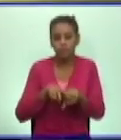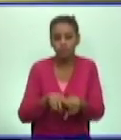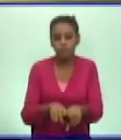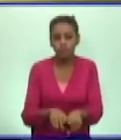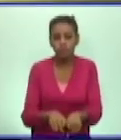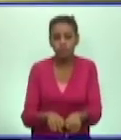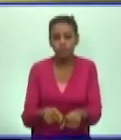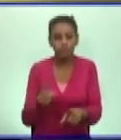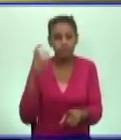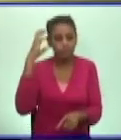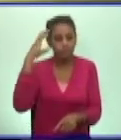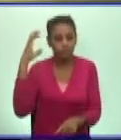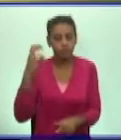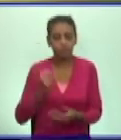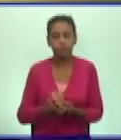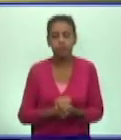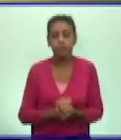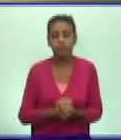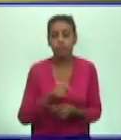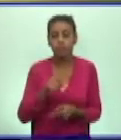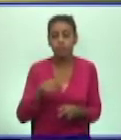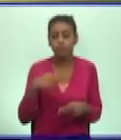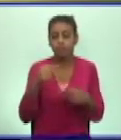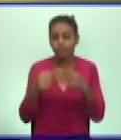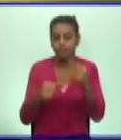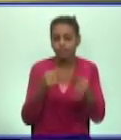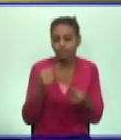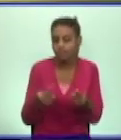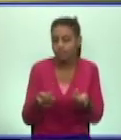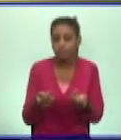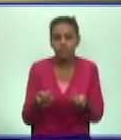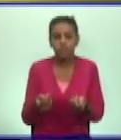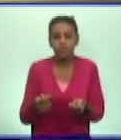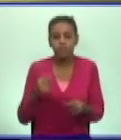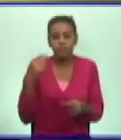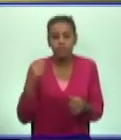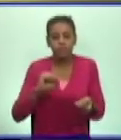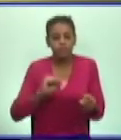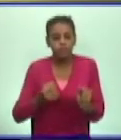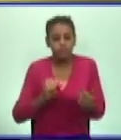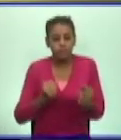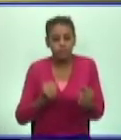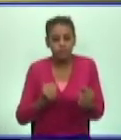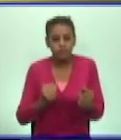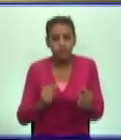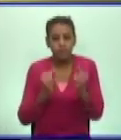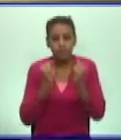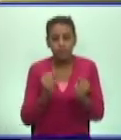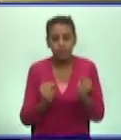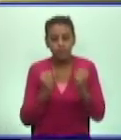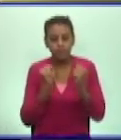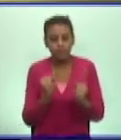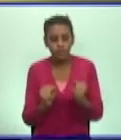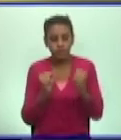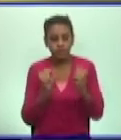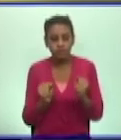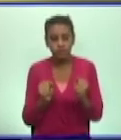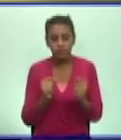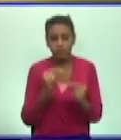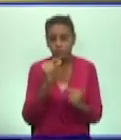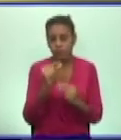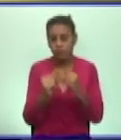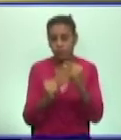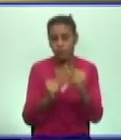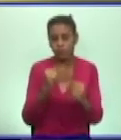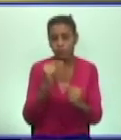Nacional. Pues ese proceso de colonización se fue fortaleciendo y pasando el tiempo y se fue fortaleciendo. Y recuerden que a partir de